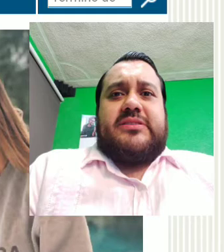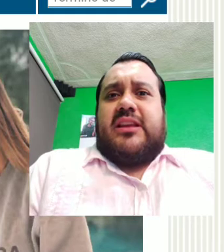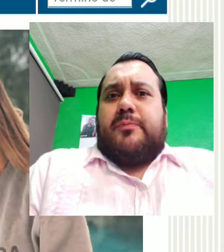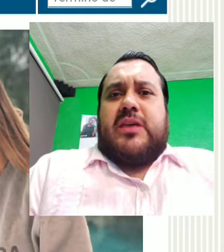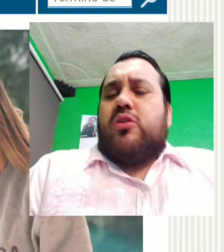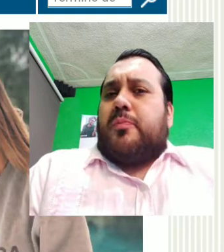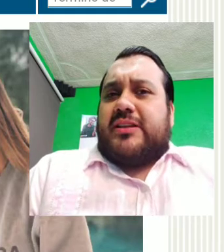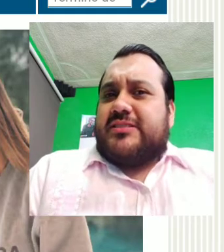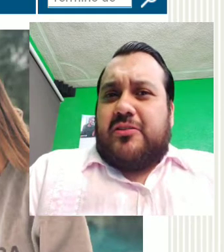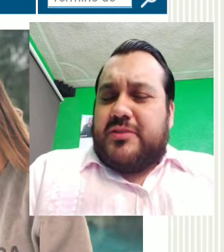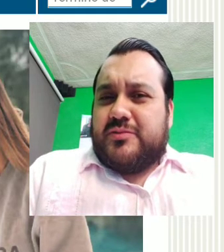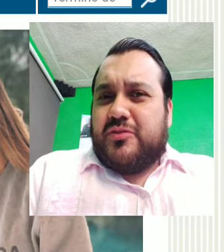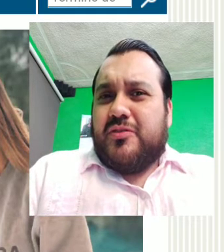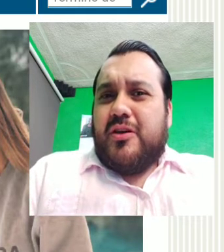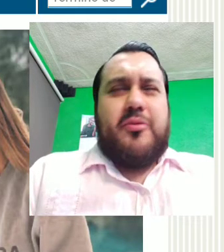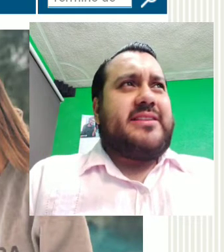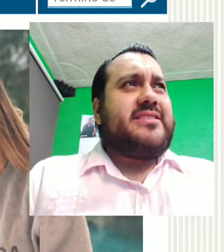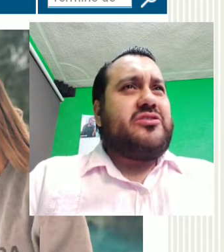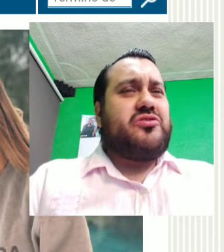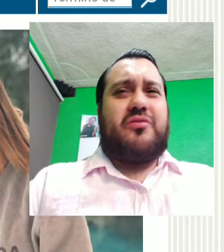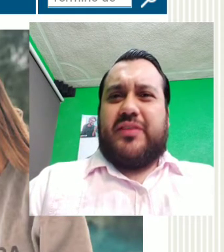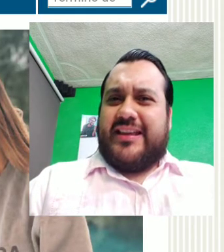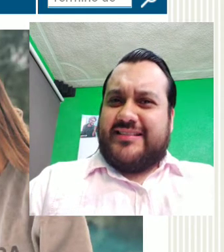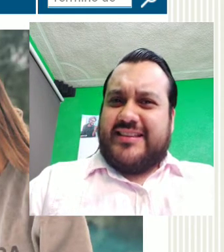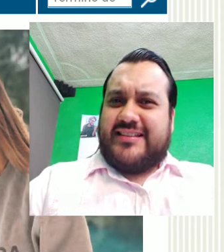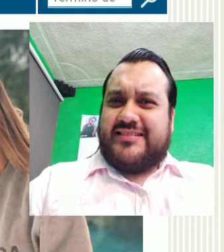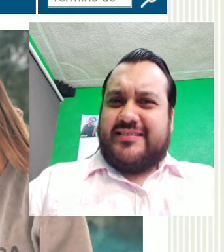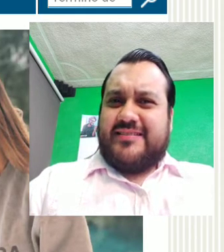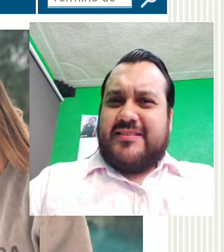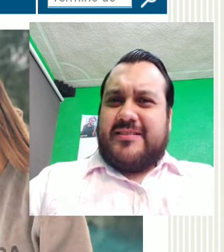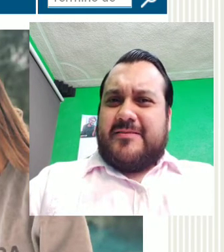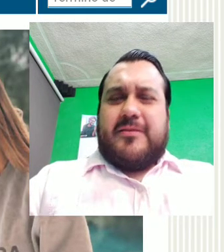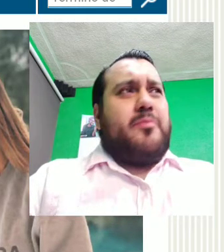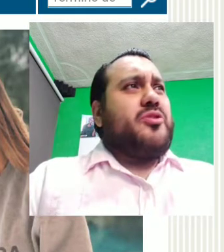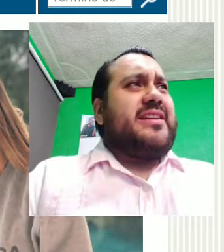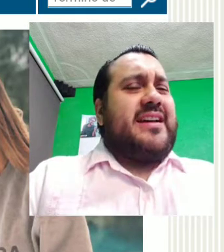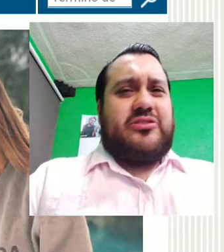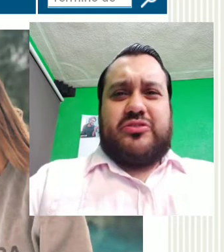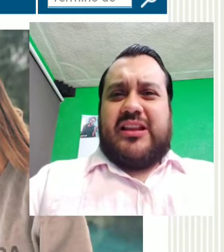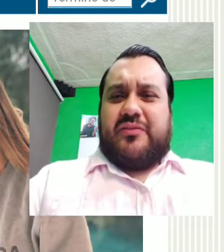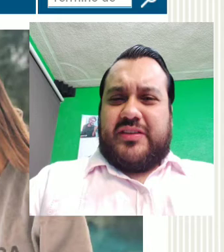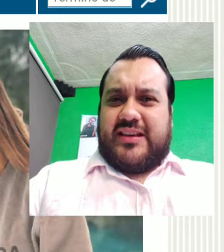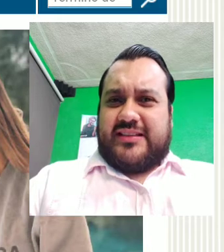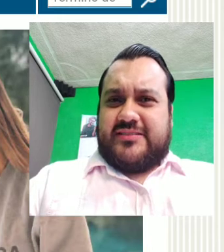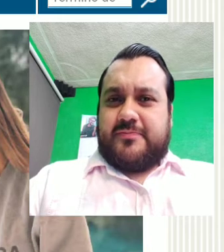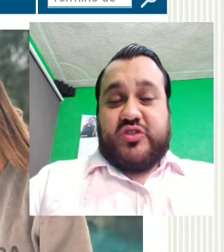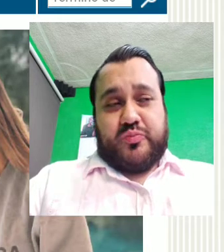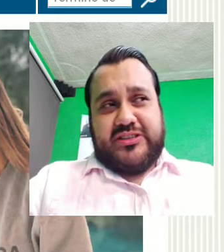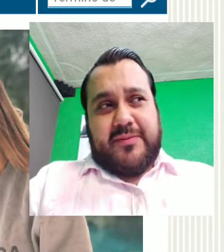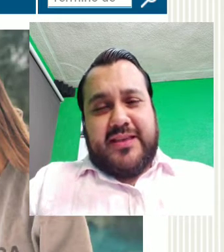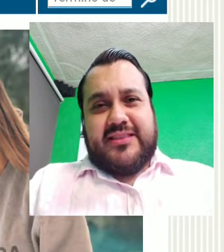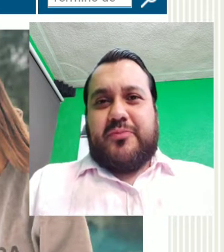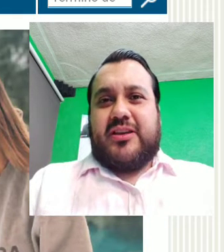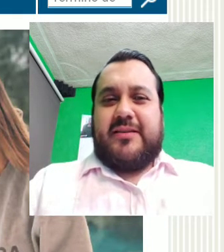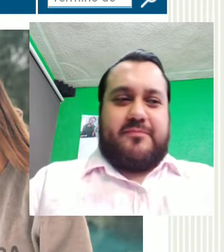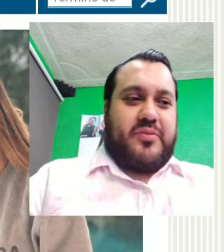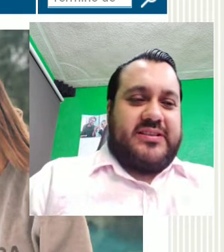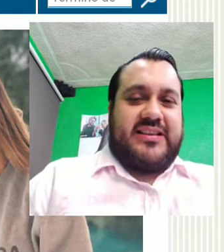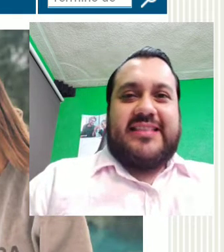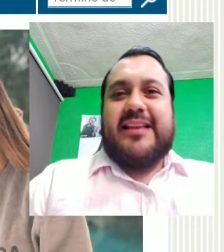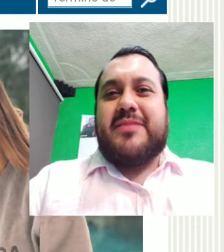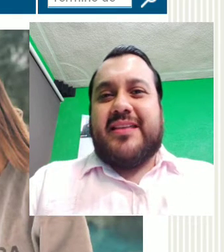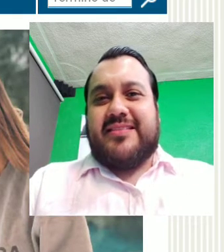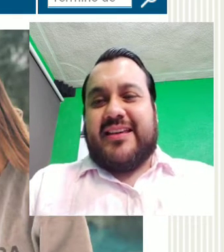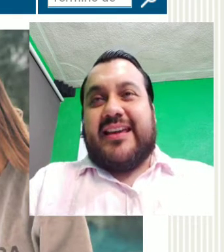pues él ha optado por hacer lo mismo por hacer sus conferencias por sacar sus gráficas supuestamente porque